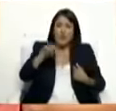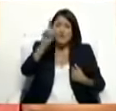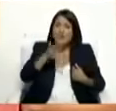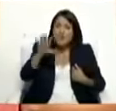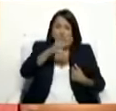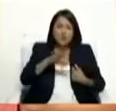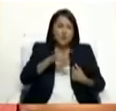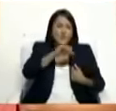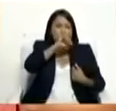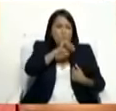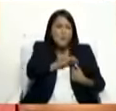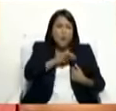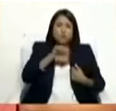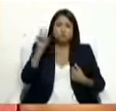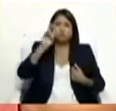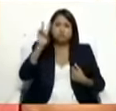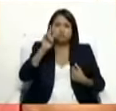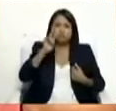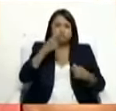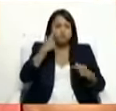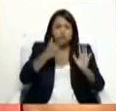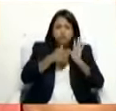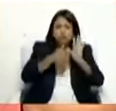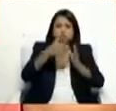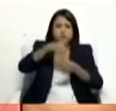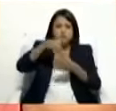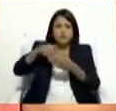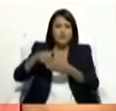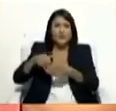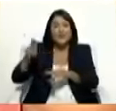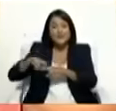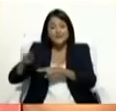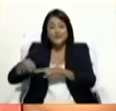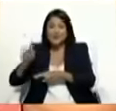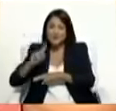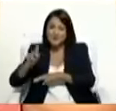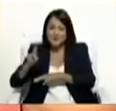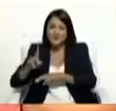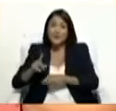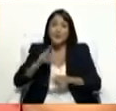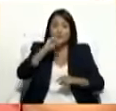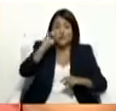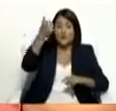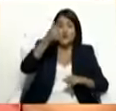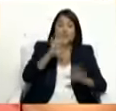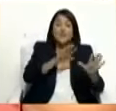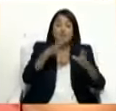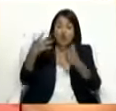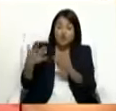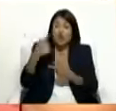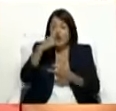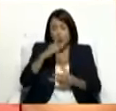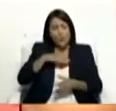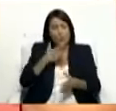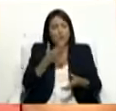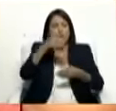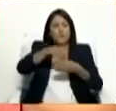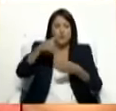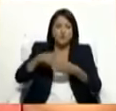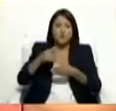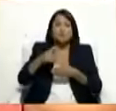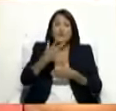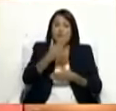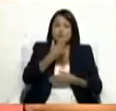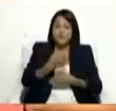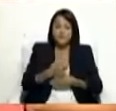millones de corazones venezolanos tienen que expresarse, los niños no, porque no pueden votar, pero los que son mayores de 18 años sin duda se expresarán el